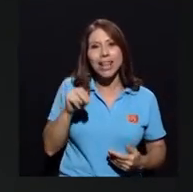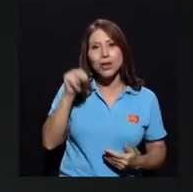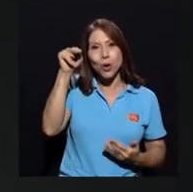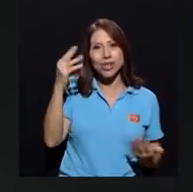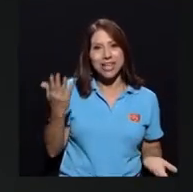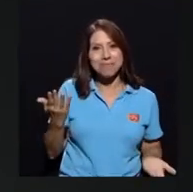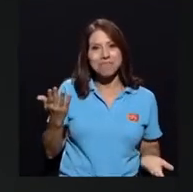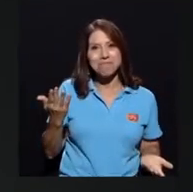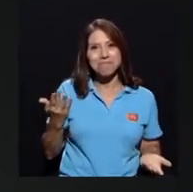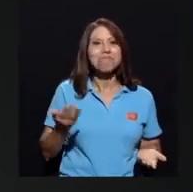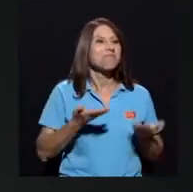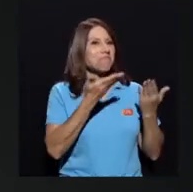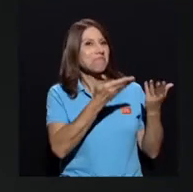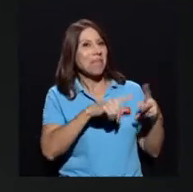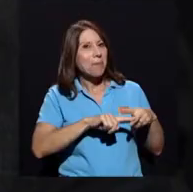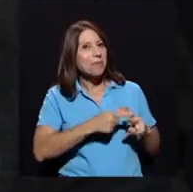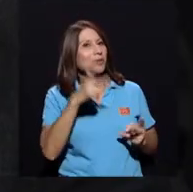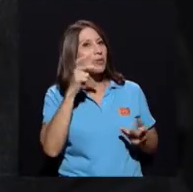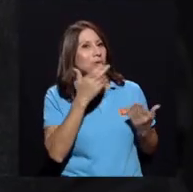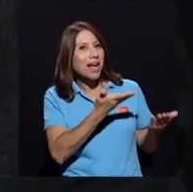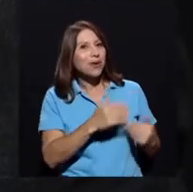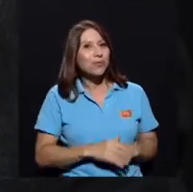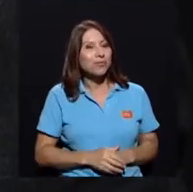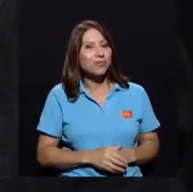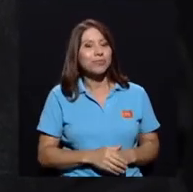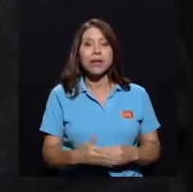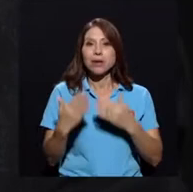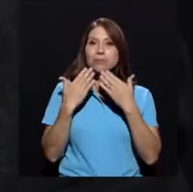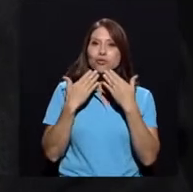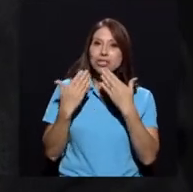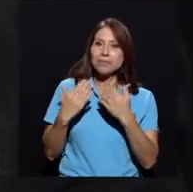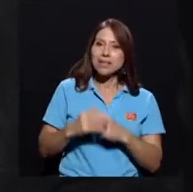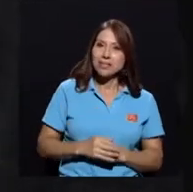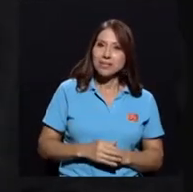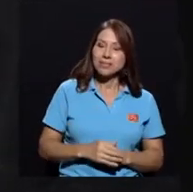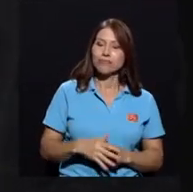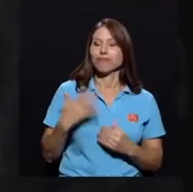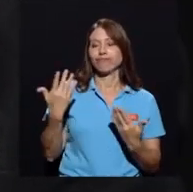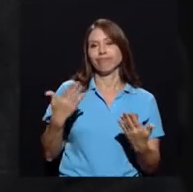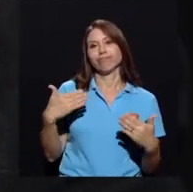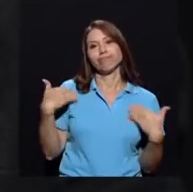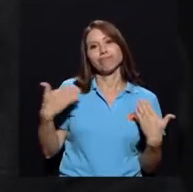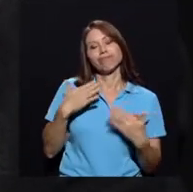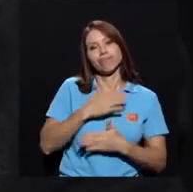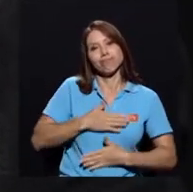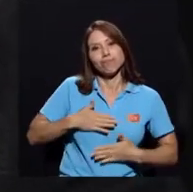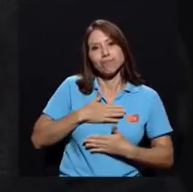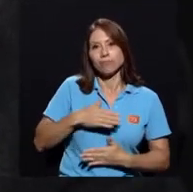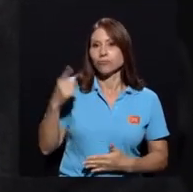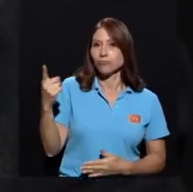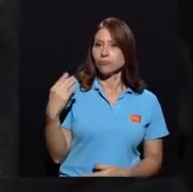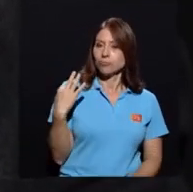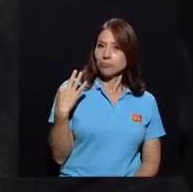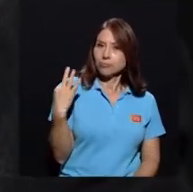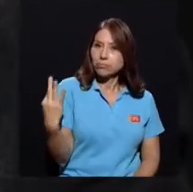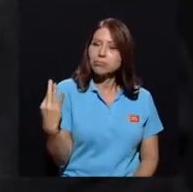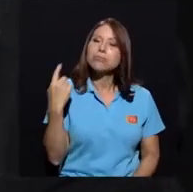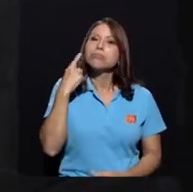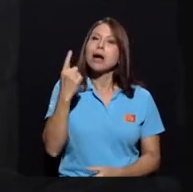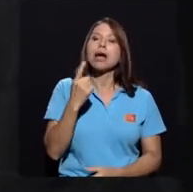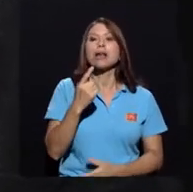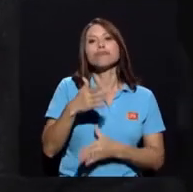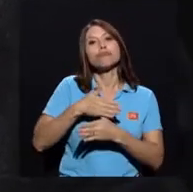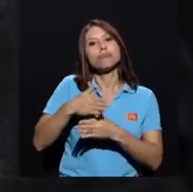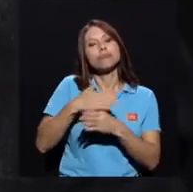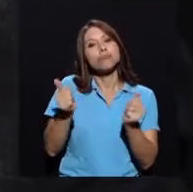dicho, don Álvaro, empiezo a escucharlo. Muchísimas gracias. Ha sido un gran placer que usted me haya invitado para compartir con